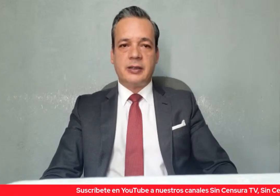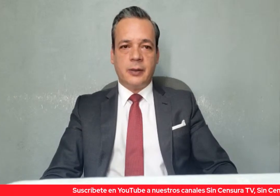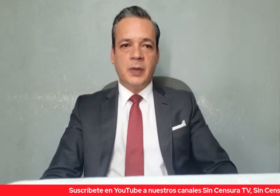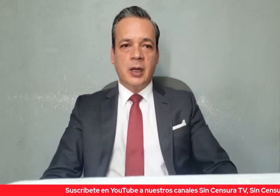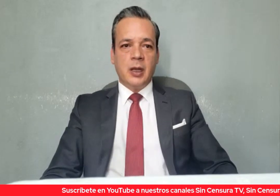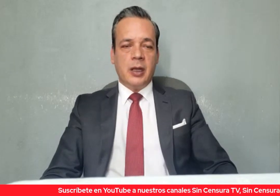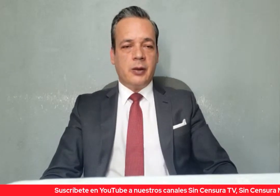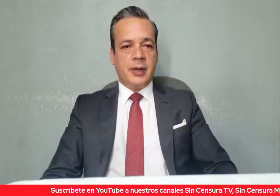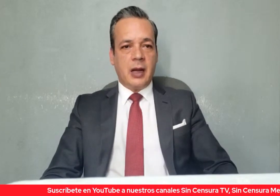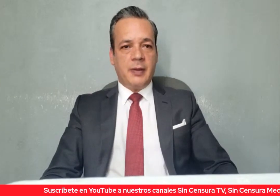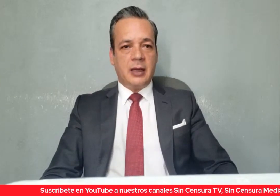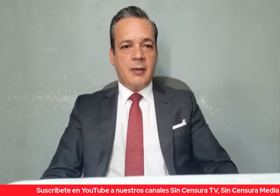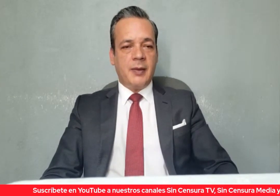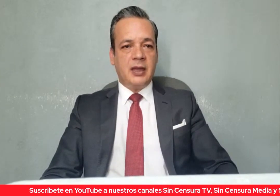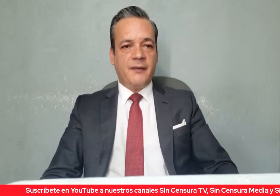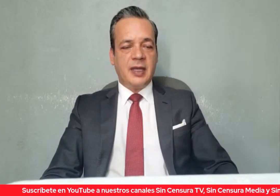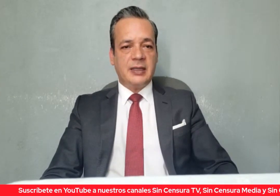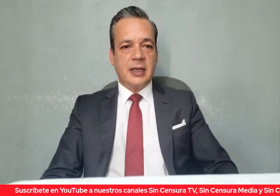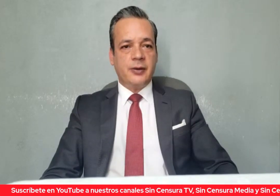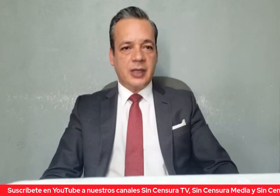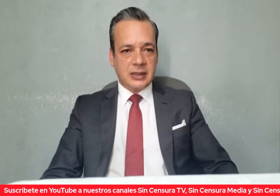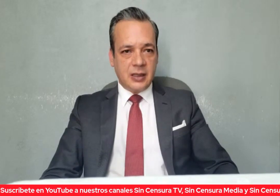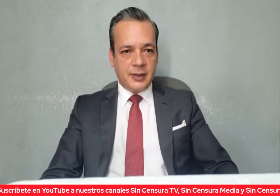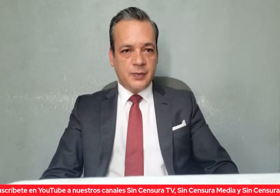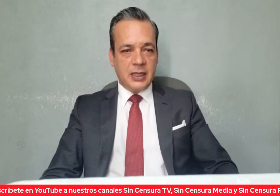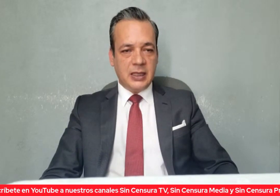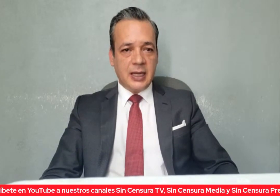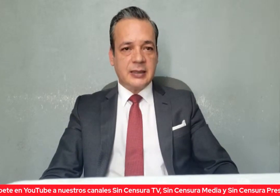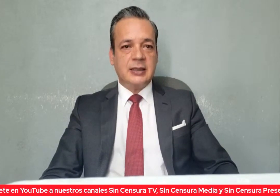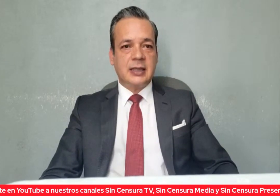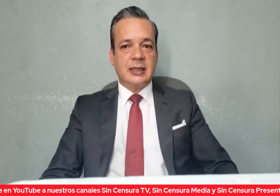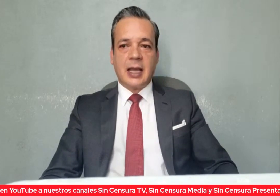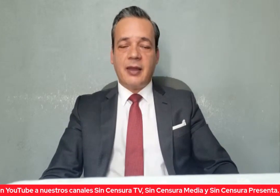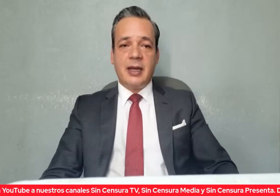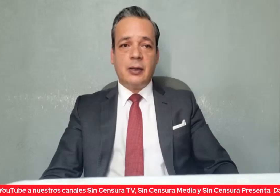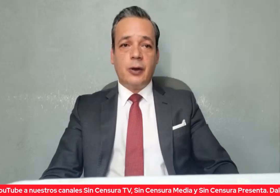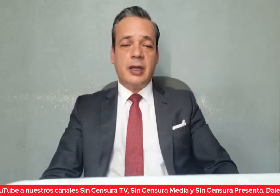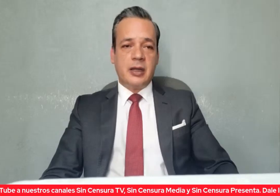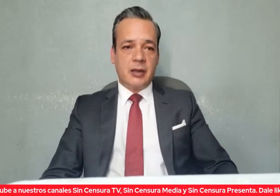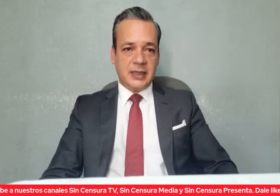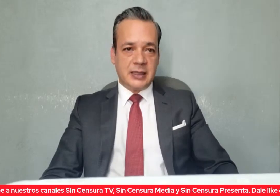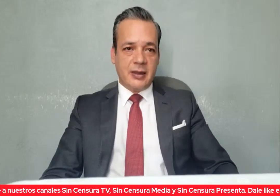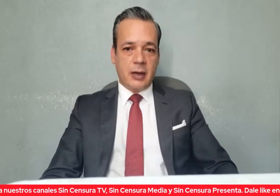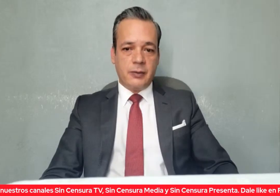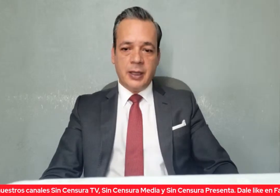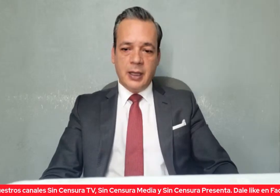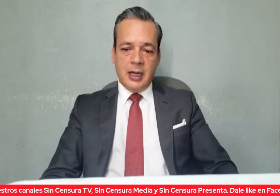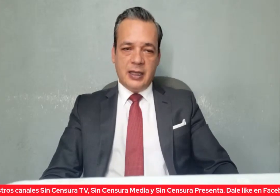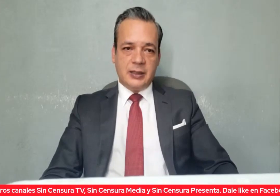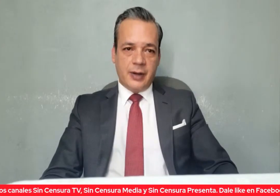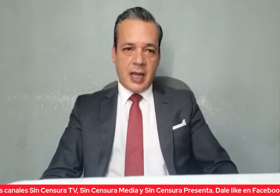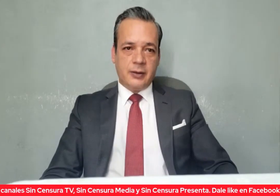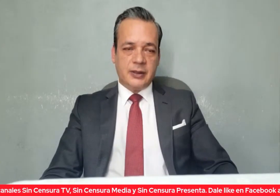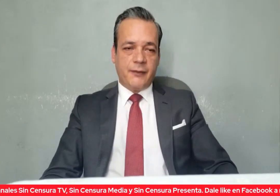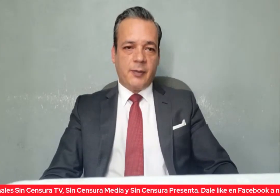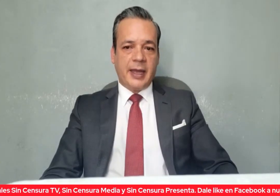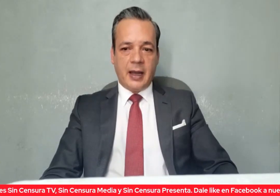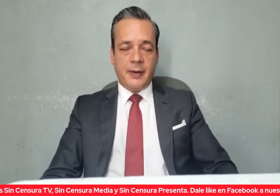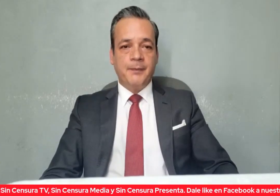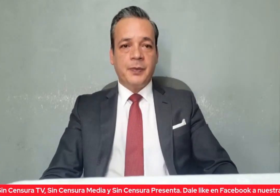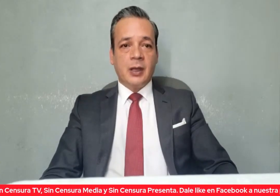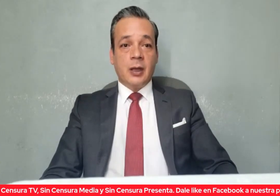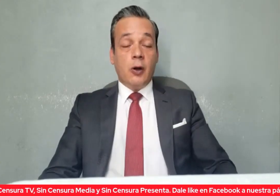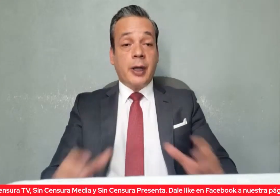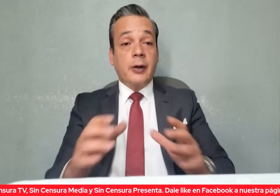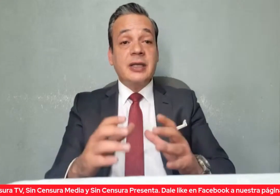Nueva Generación, en donde lamentablemente fallecieron 3 elementos militares en este ataque directo y 3 más quedaron lesionados de forma